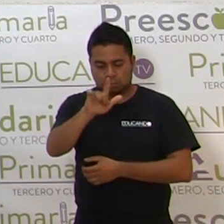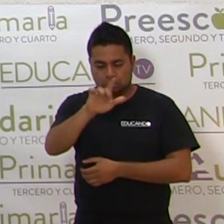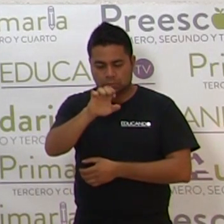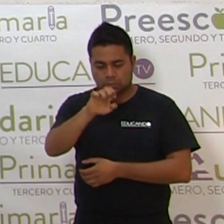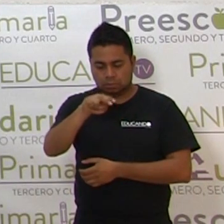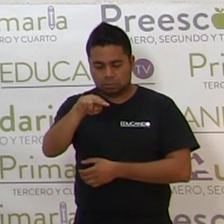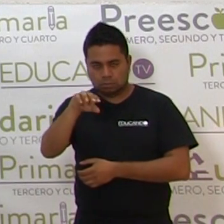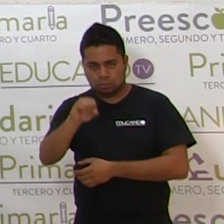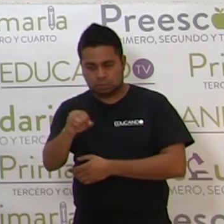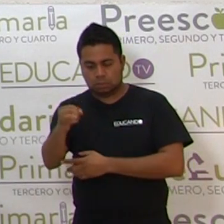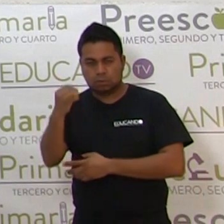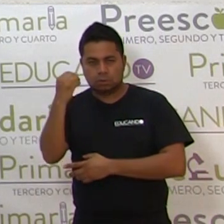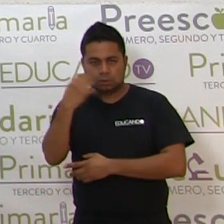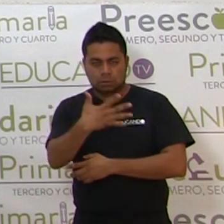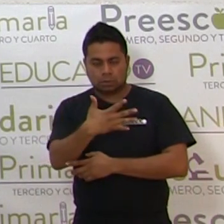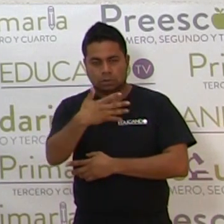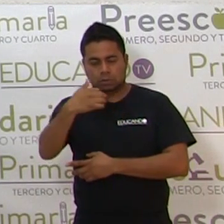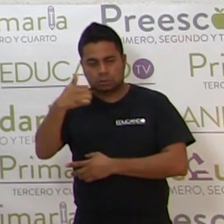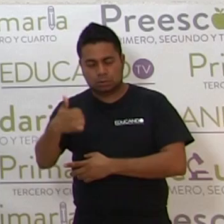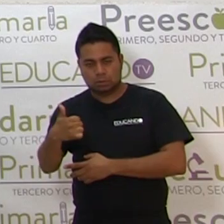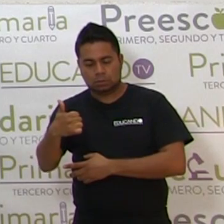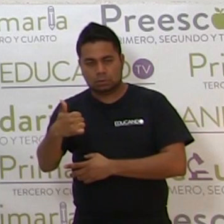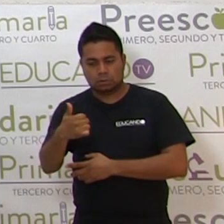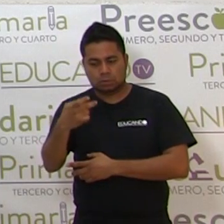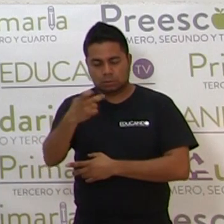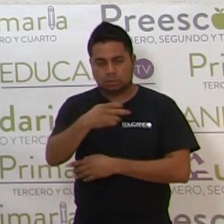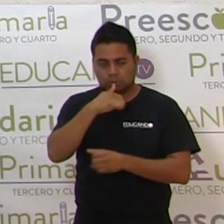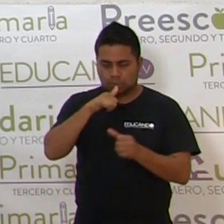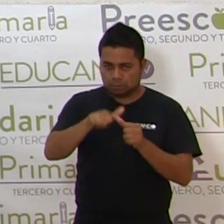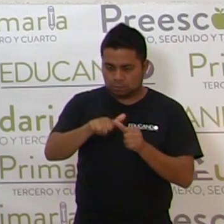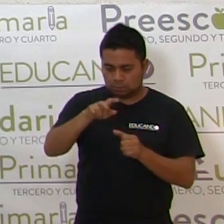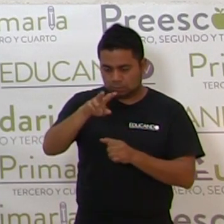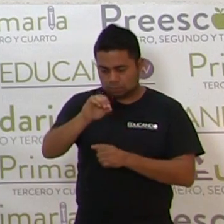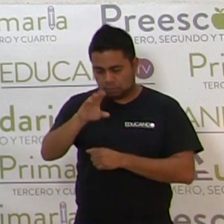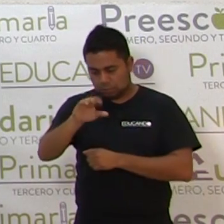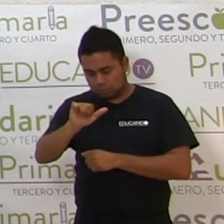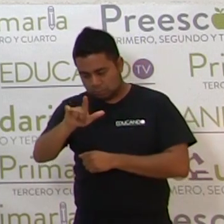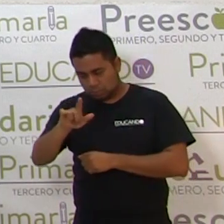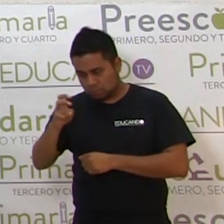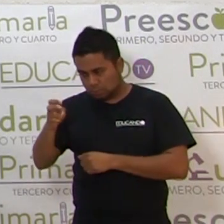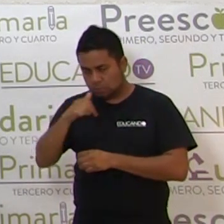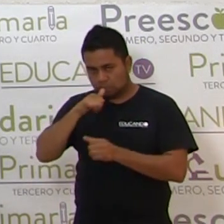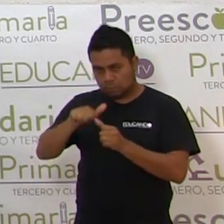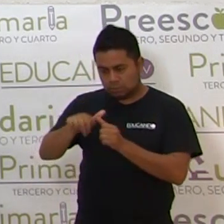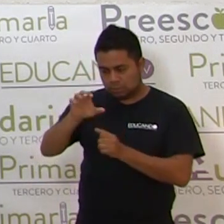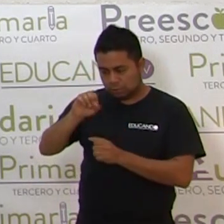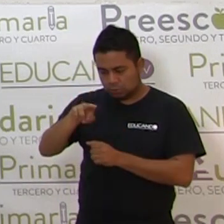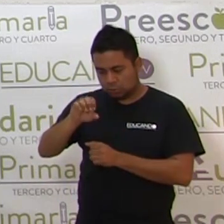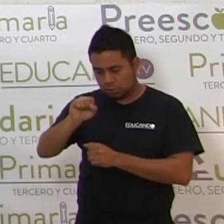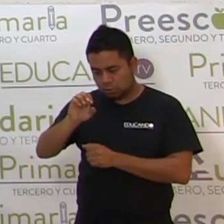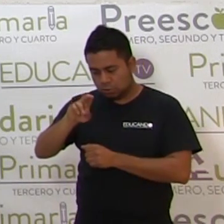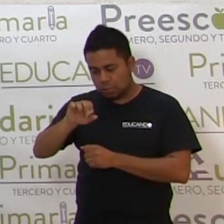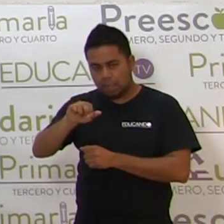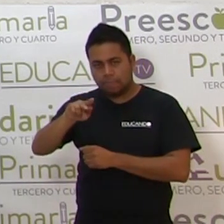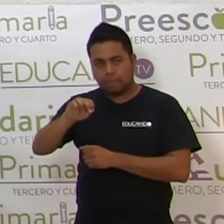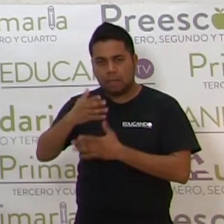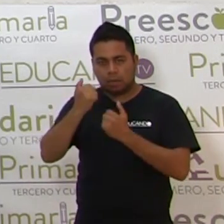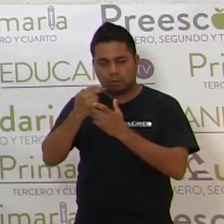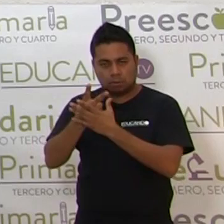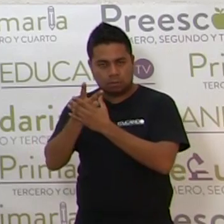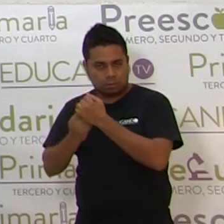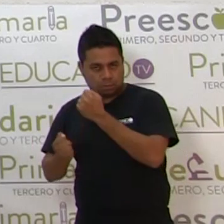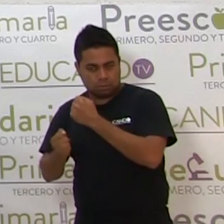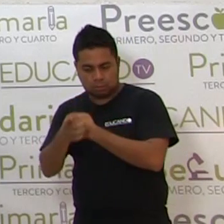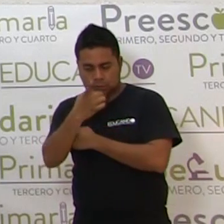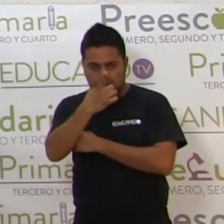Lleno, 5, 6. Esta es vocal y esta es consonante, así que no hay diptongo.